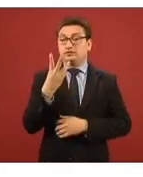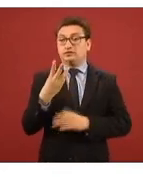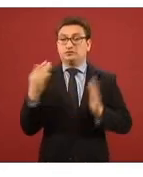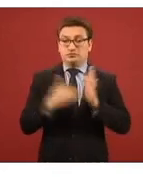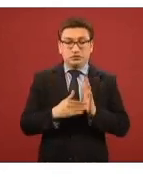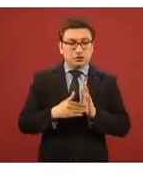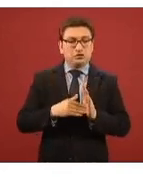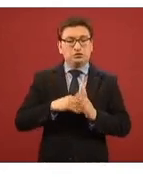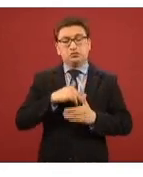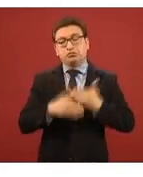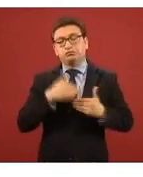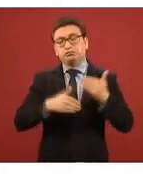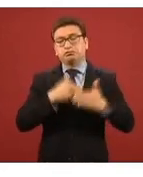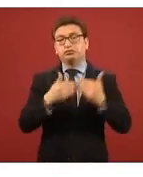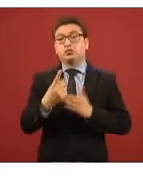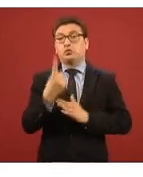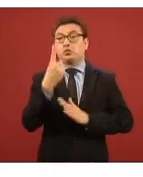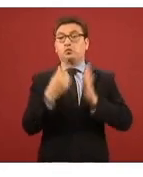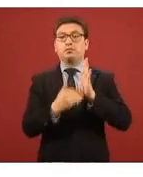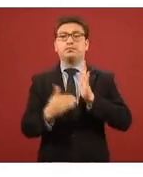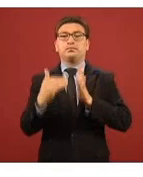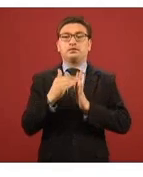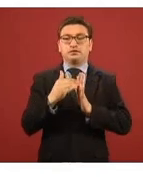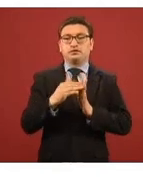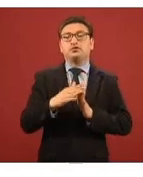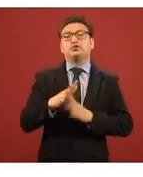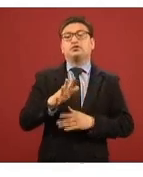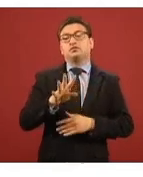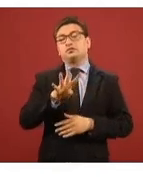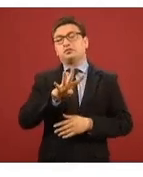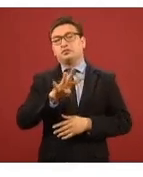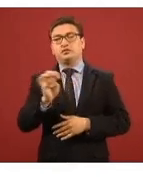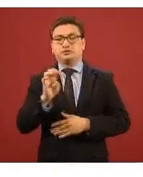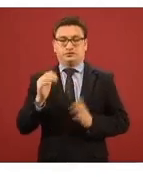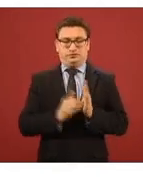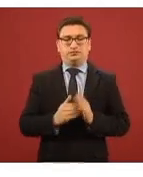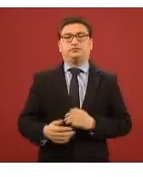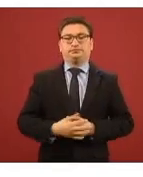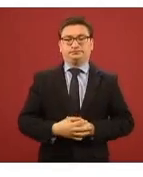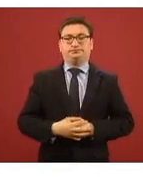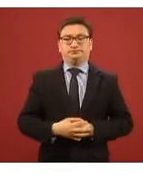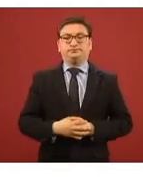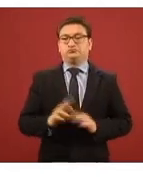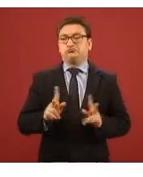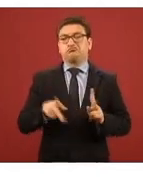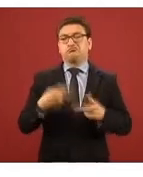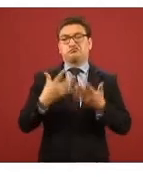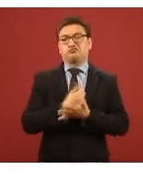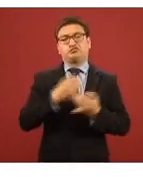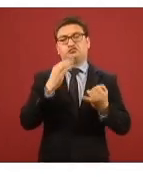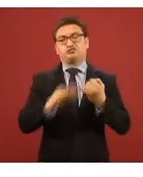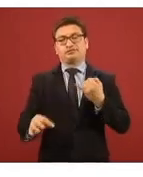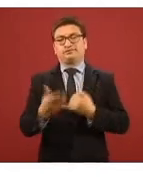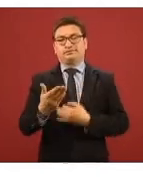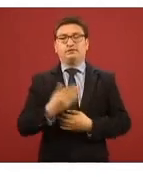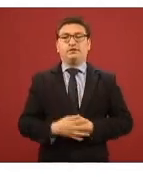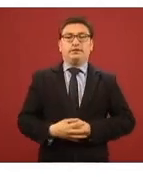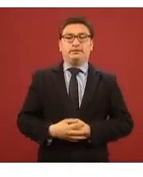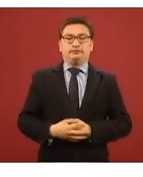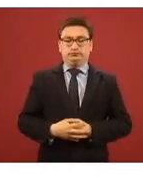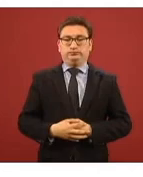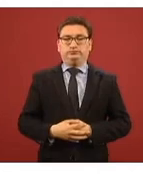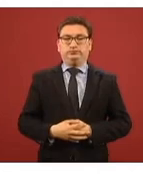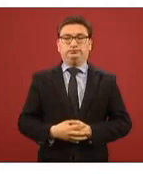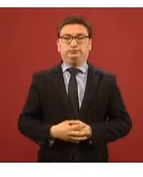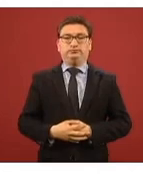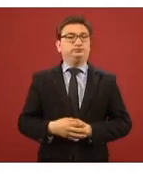y se vendió en un millón casi un millón y medio en un millón cuatrocientos mil pesos fue el final como se vendió este vehículo